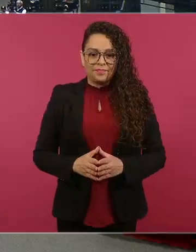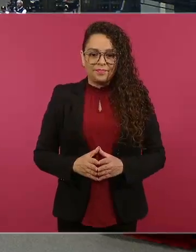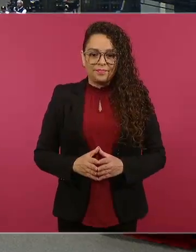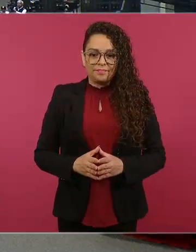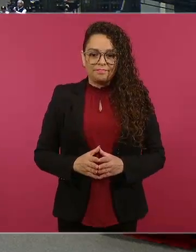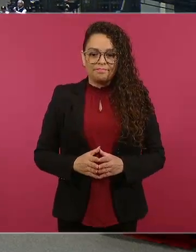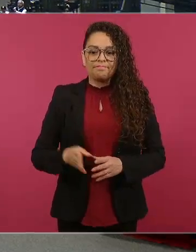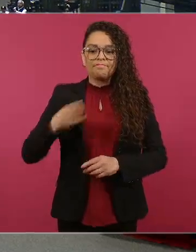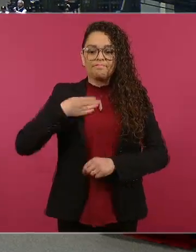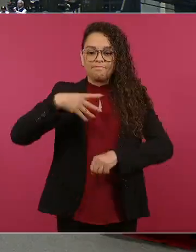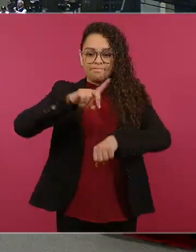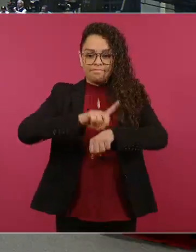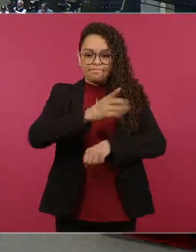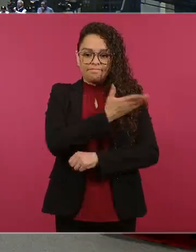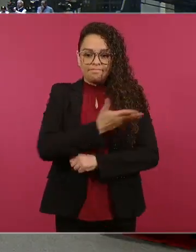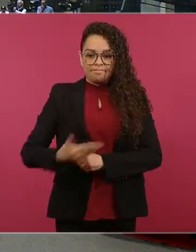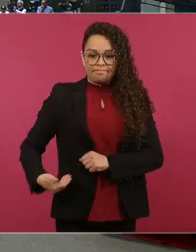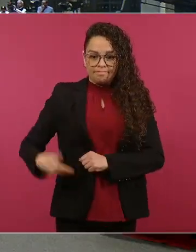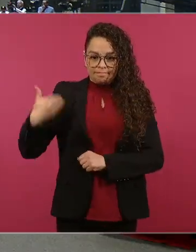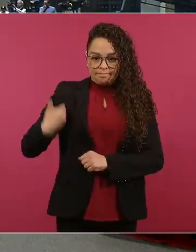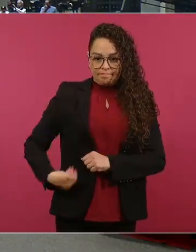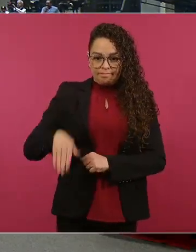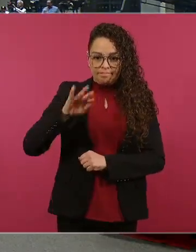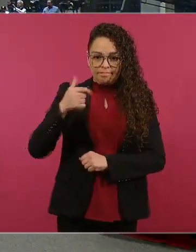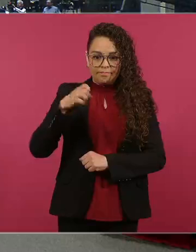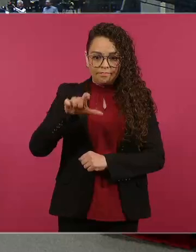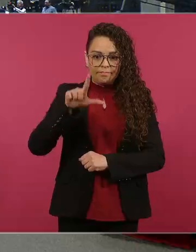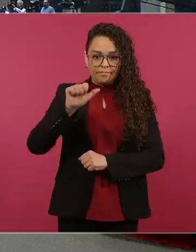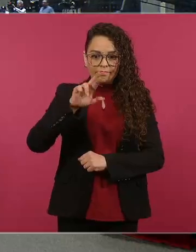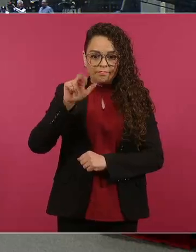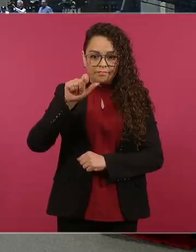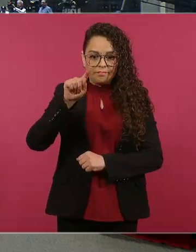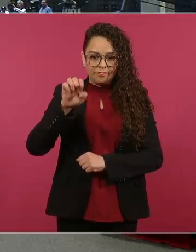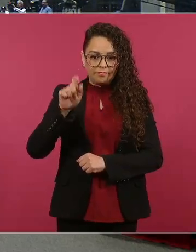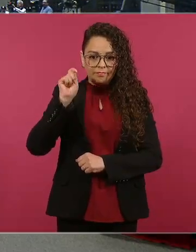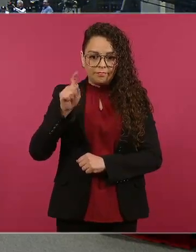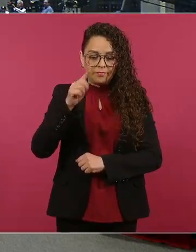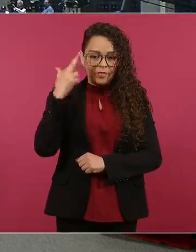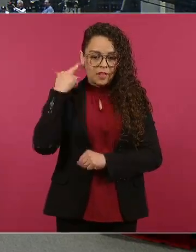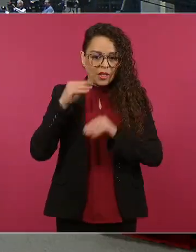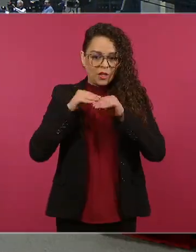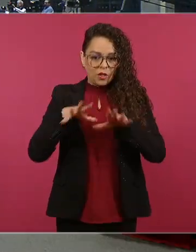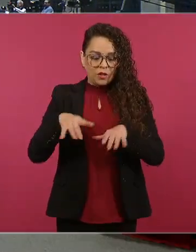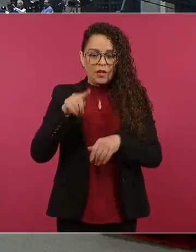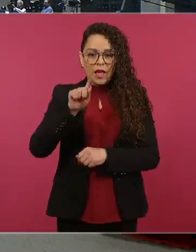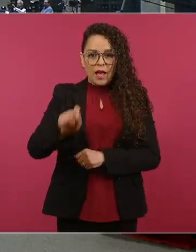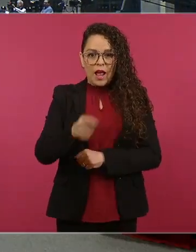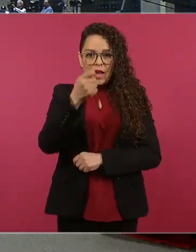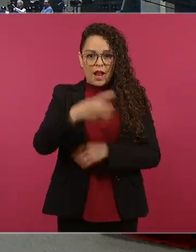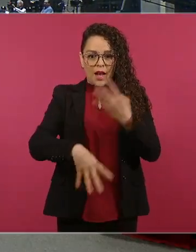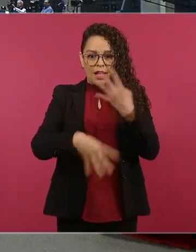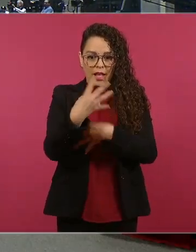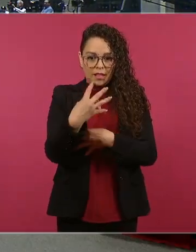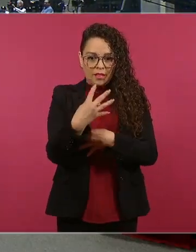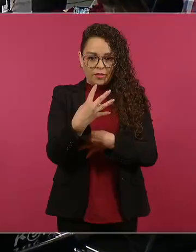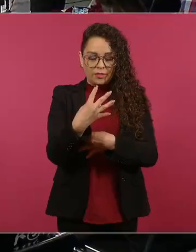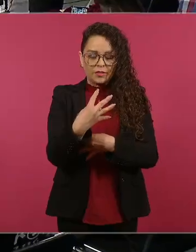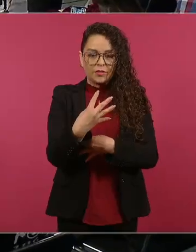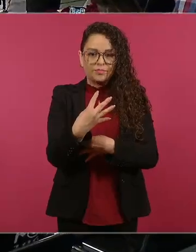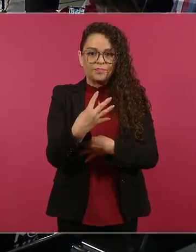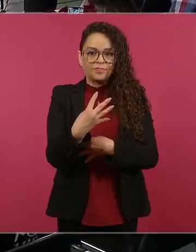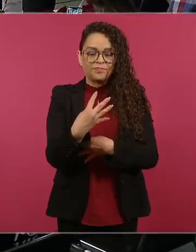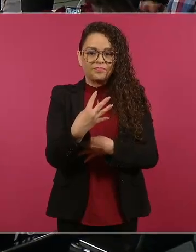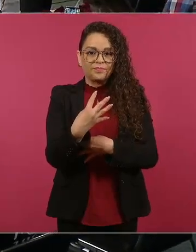Muy buenos días, presidente. Miguel Arzate, del Sistema Público de Radiodifusión del Estado Mexicano, Canal 14 y Altavoz Radio.